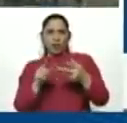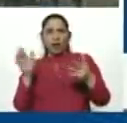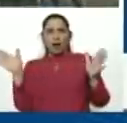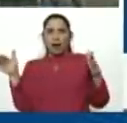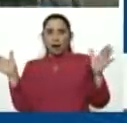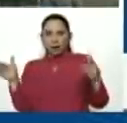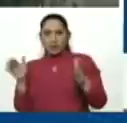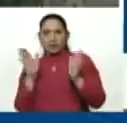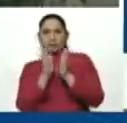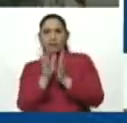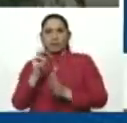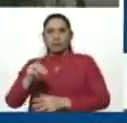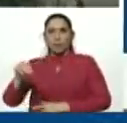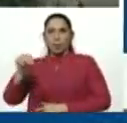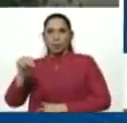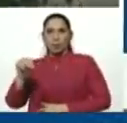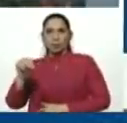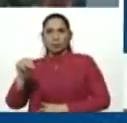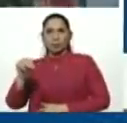Santa Mónica,